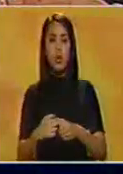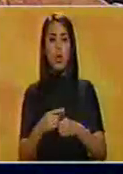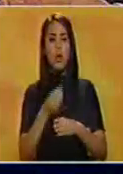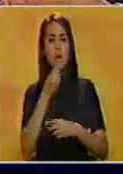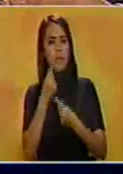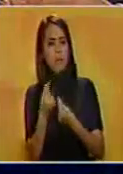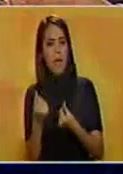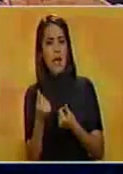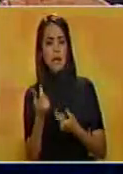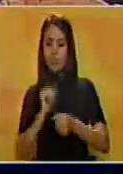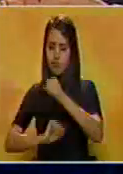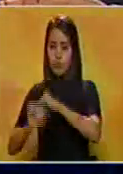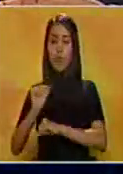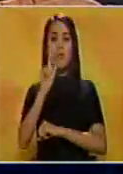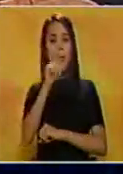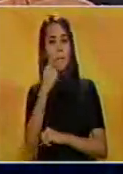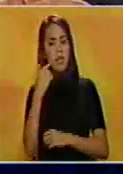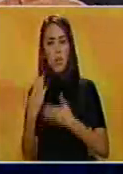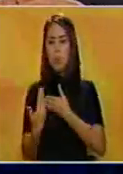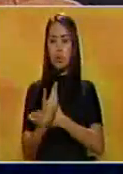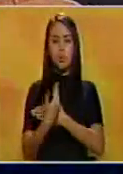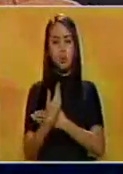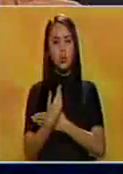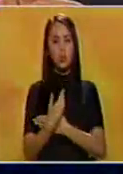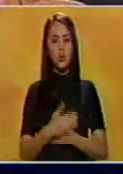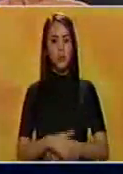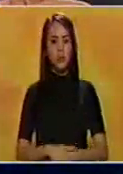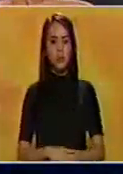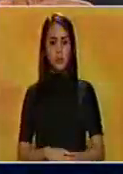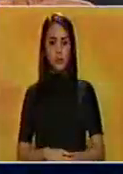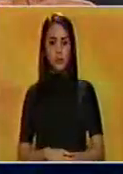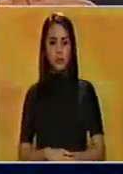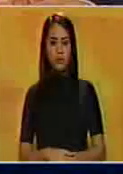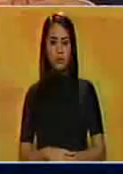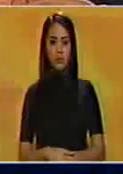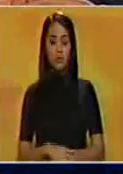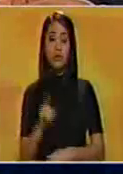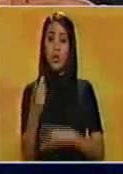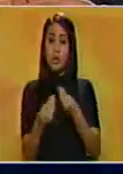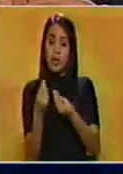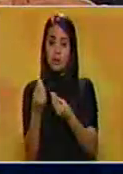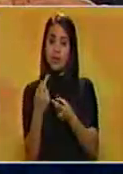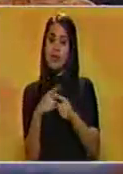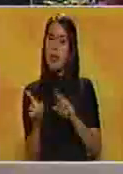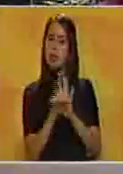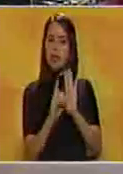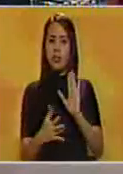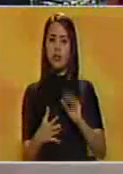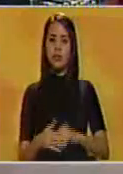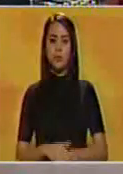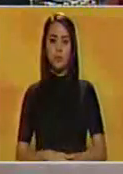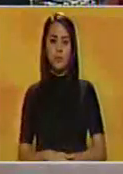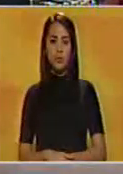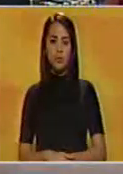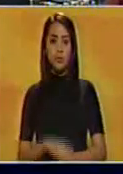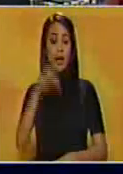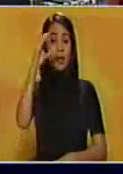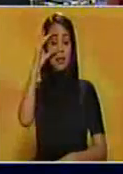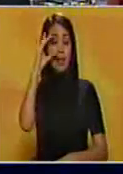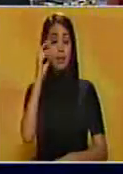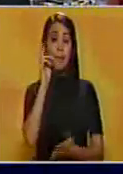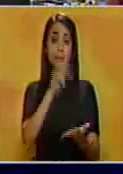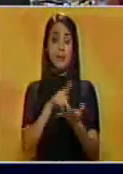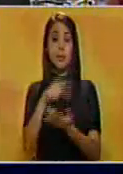bienes y de no permitir ningún tipo de exabrupto que se vaya fuera de lo que es el ámbito del derecho. Delcy Rodríguez participó en